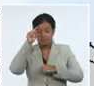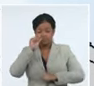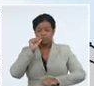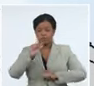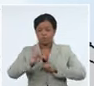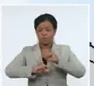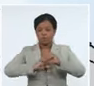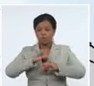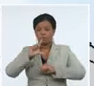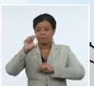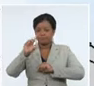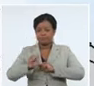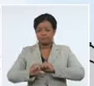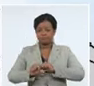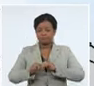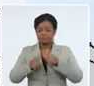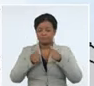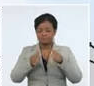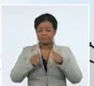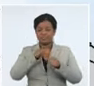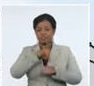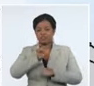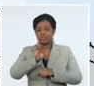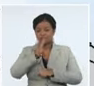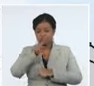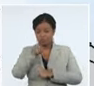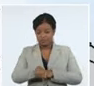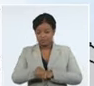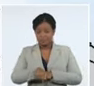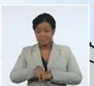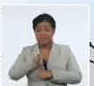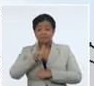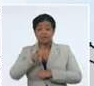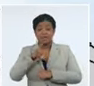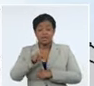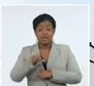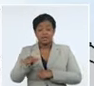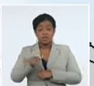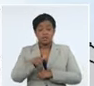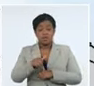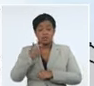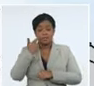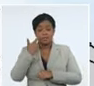en días anteriores, 182. Villa Clara también disminuyendo,